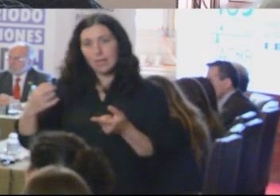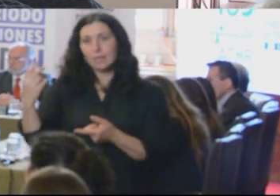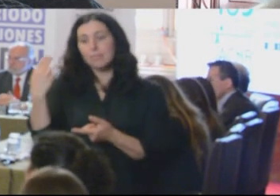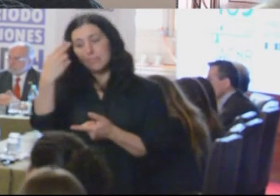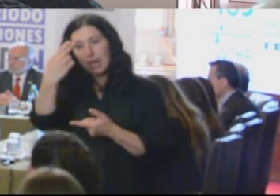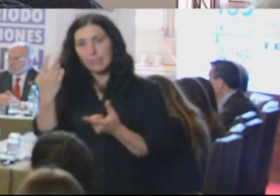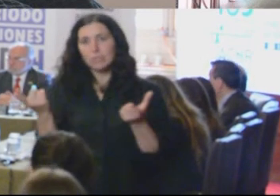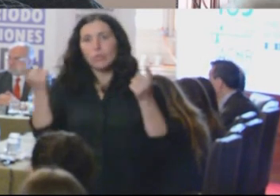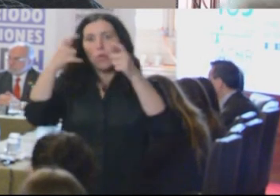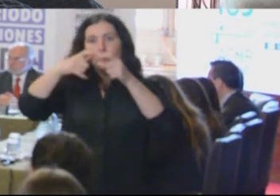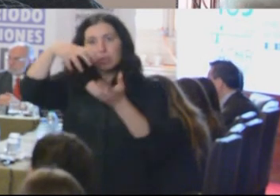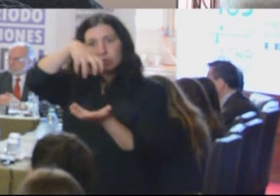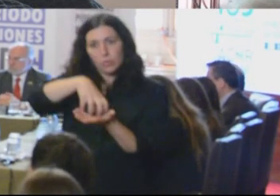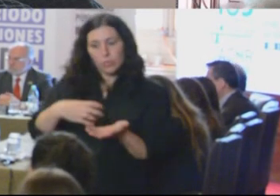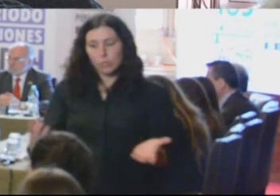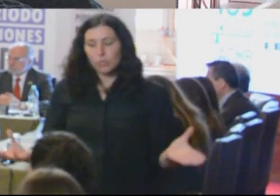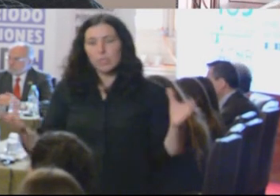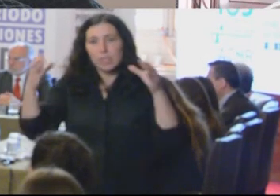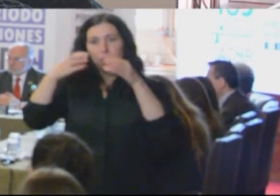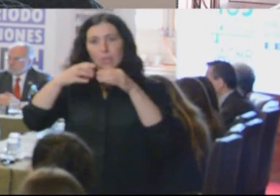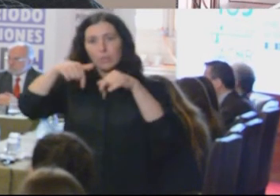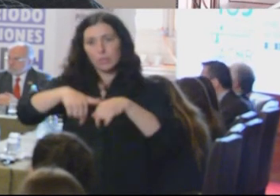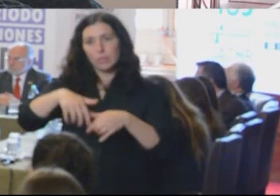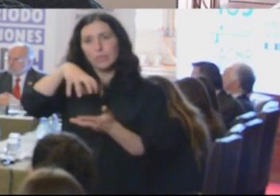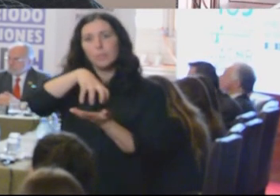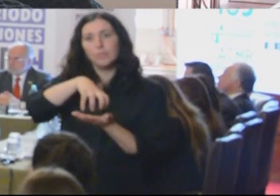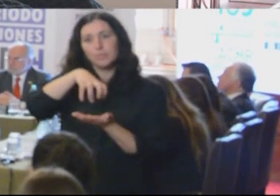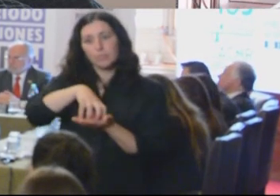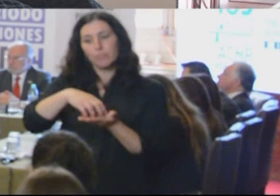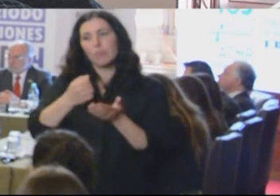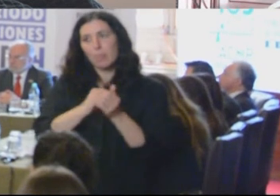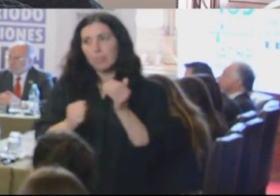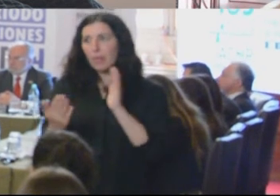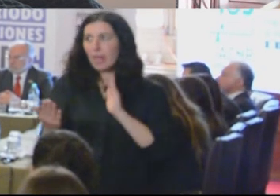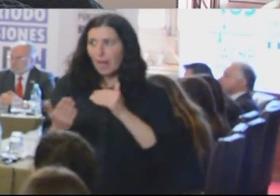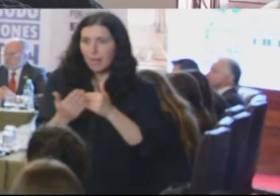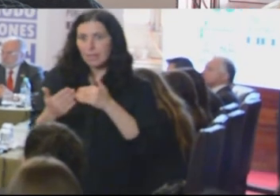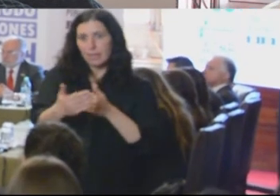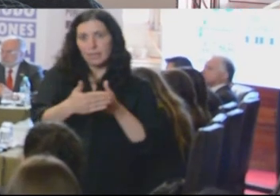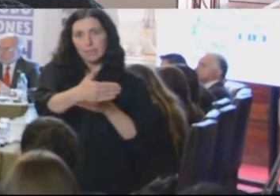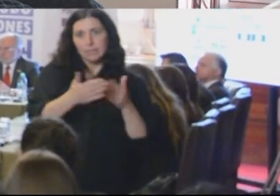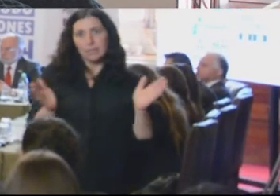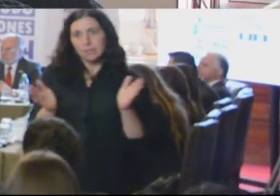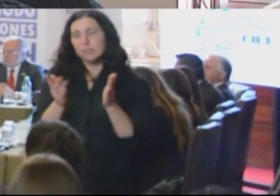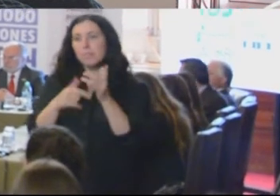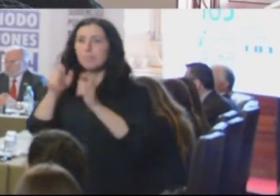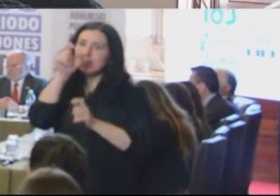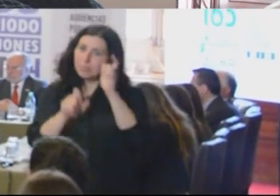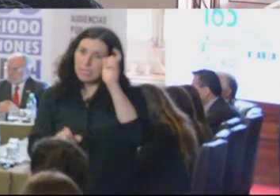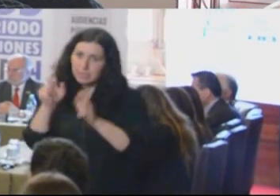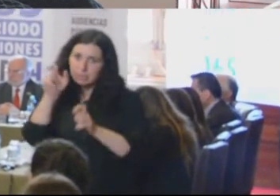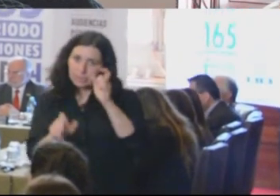poder tener esta oportunidad y acercamiento con los ciudadanos